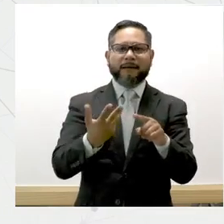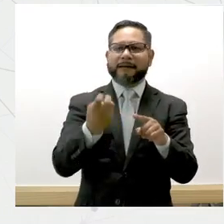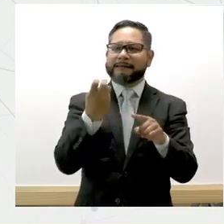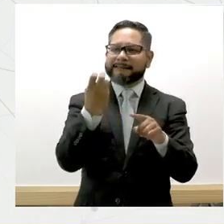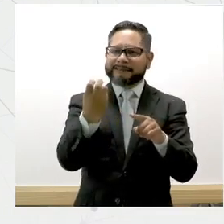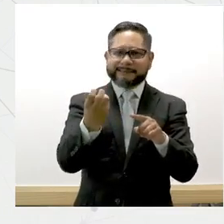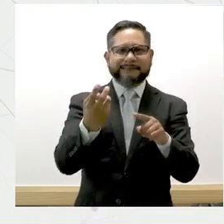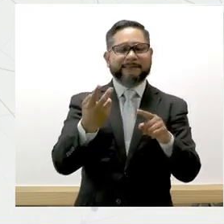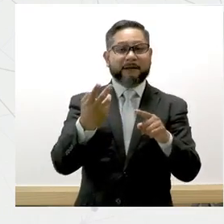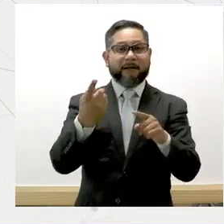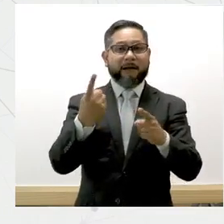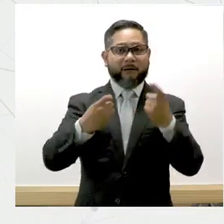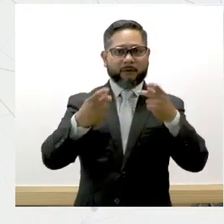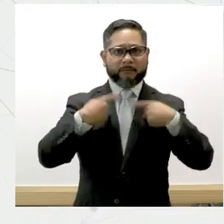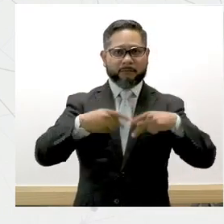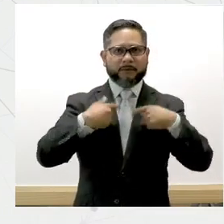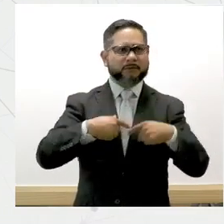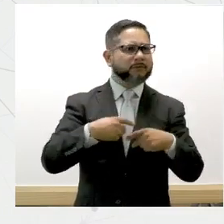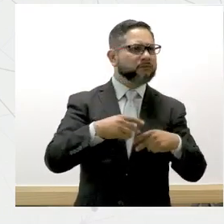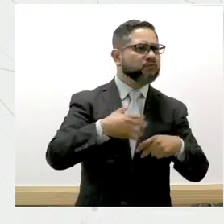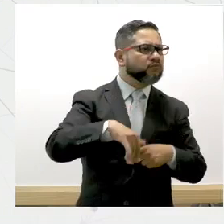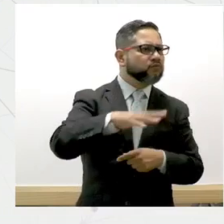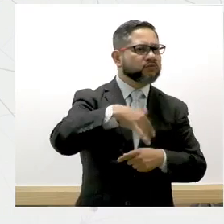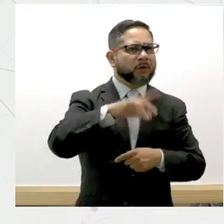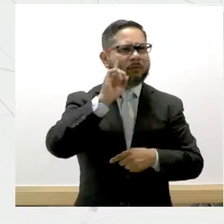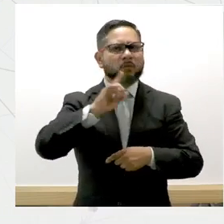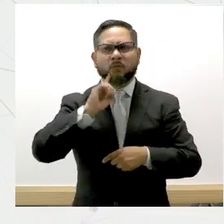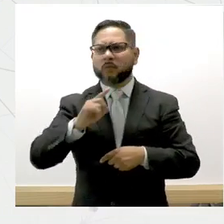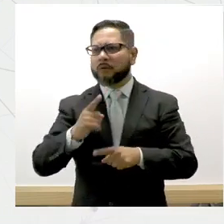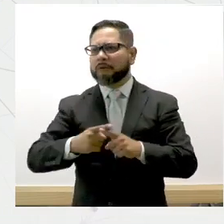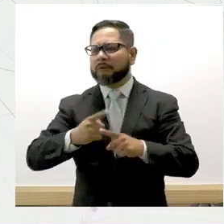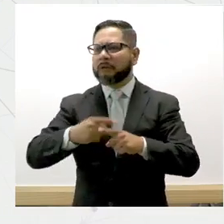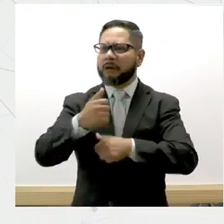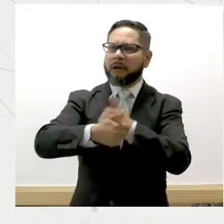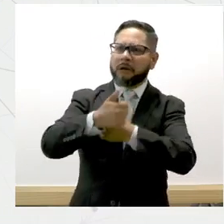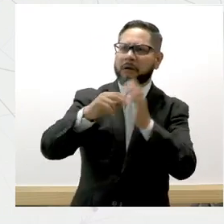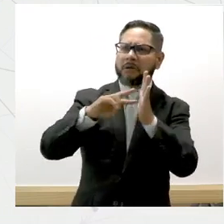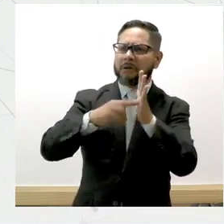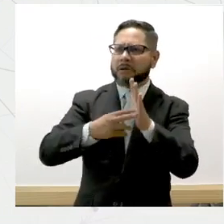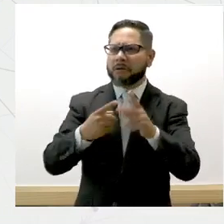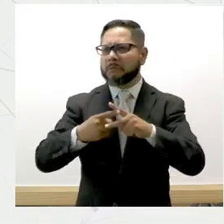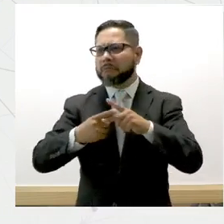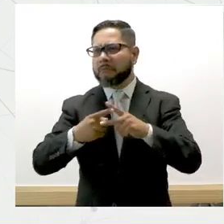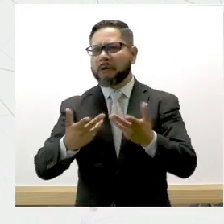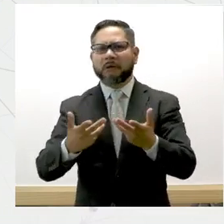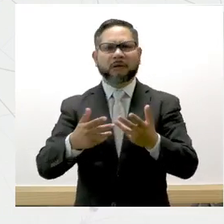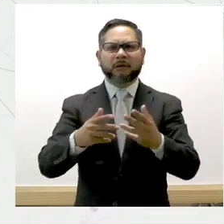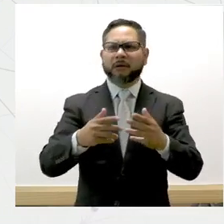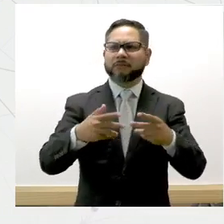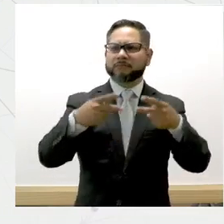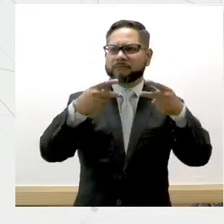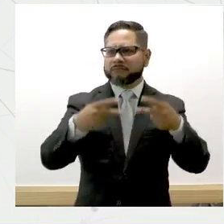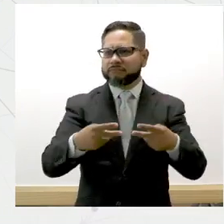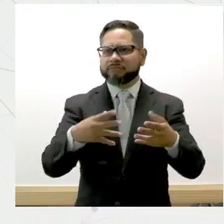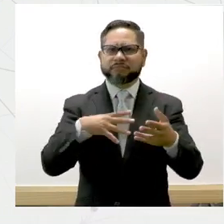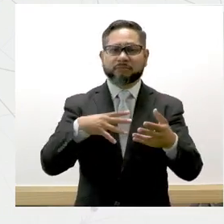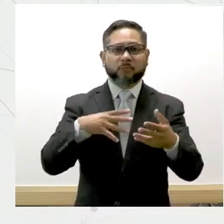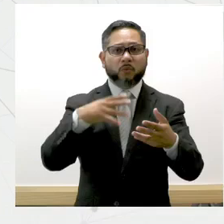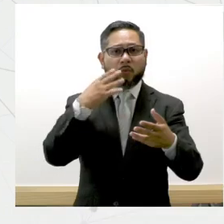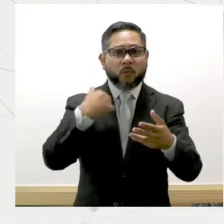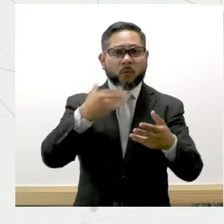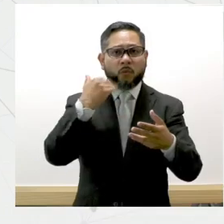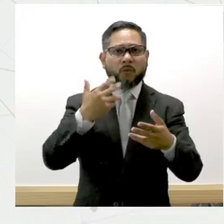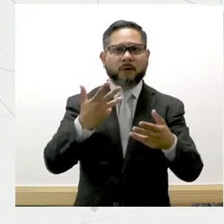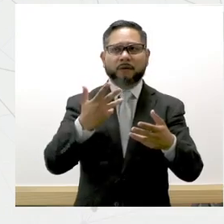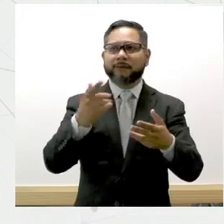los reclutadores no consiguen encontrar mujeres. Los institutos de investigación de políticas de las mujeres, el Fondo Monetario Internacional, ¿qué recomendaciones